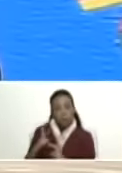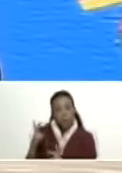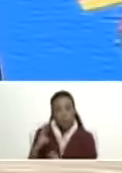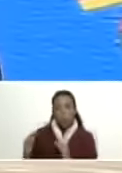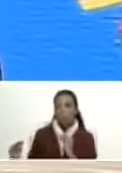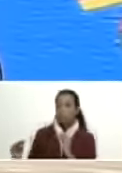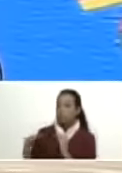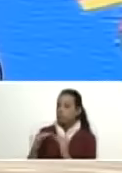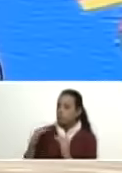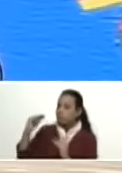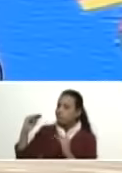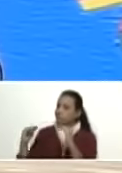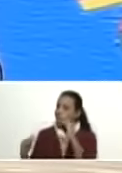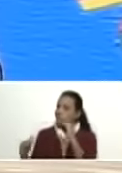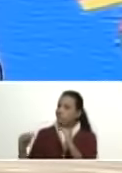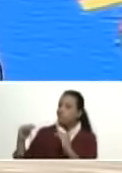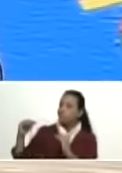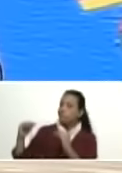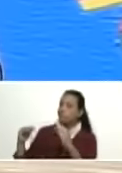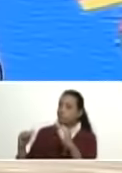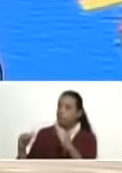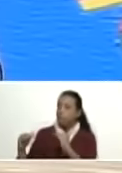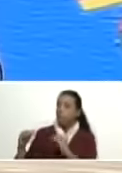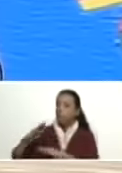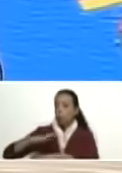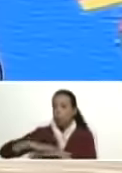diplomáticamente. Y